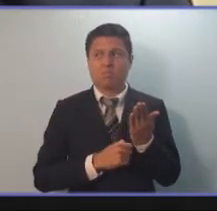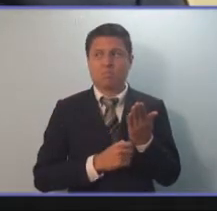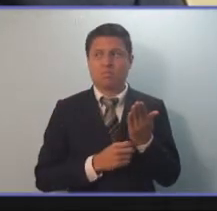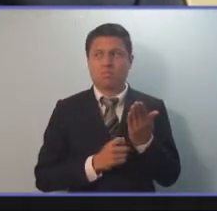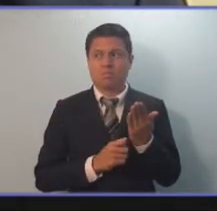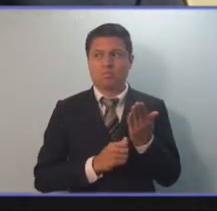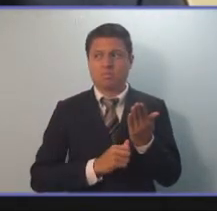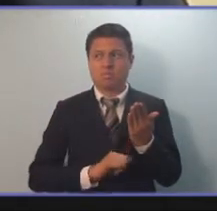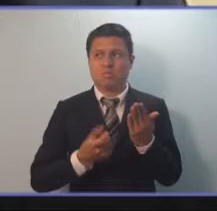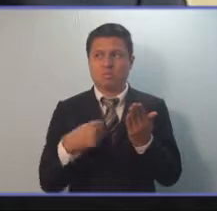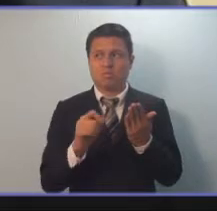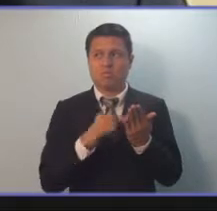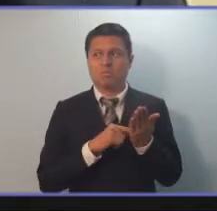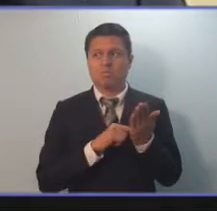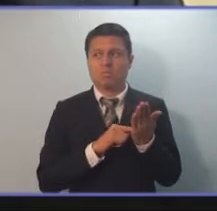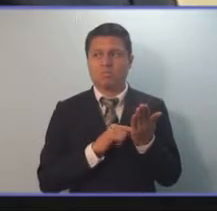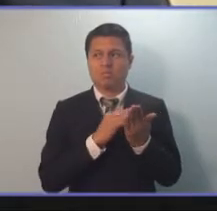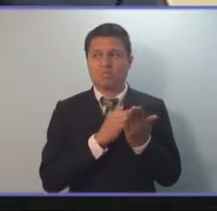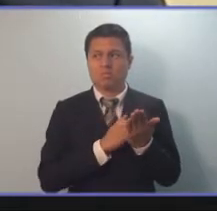presente.